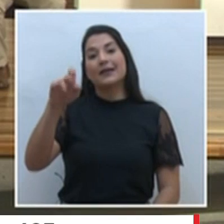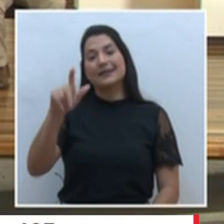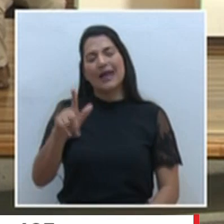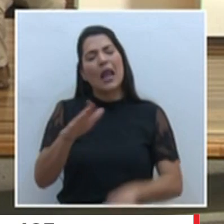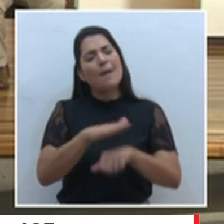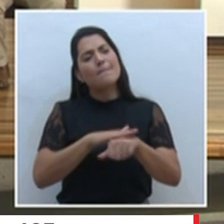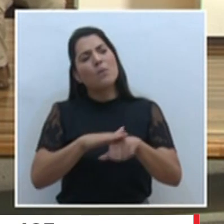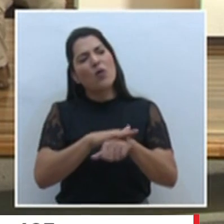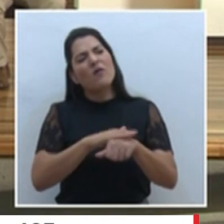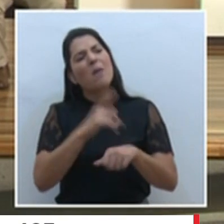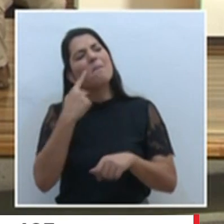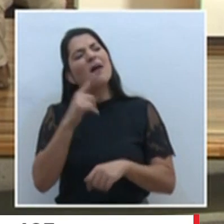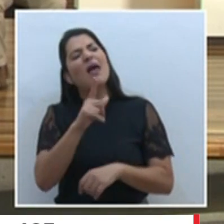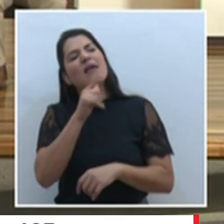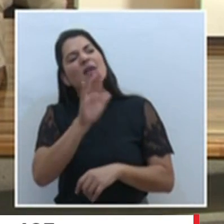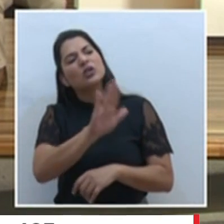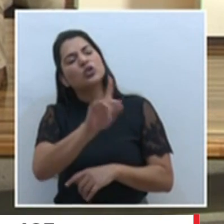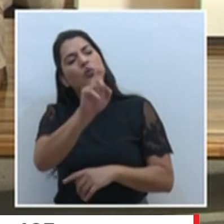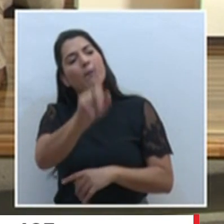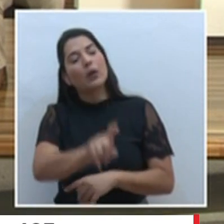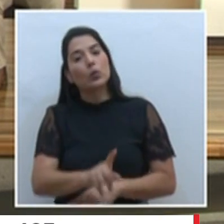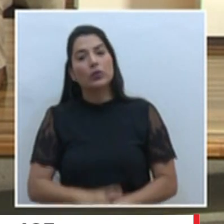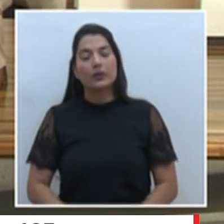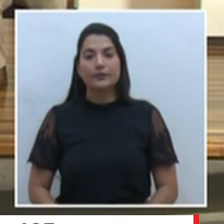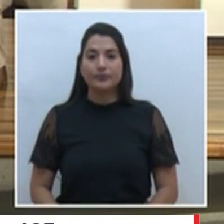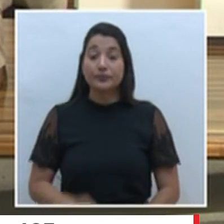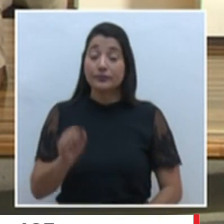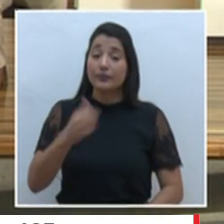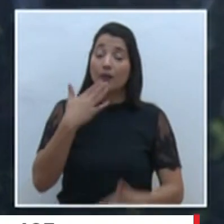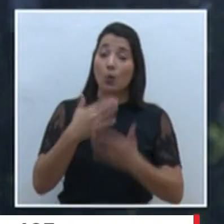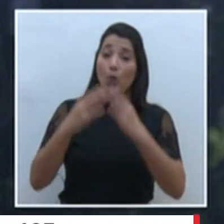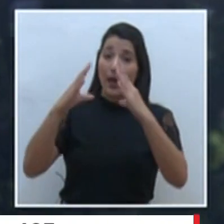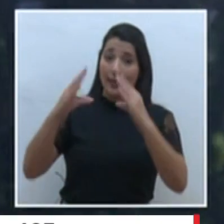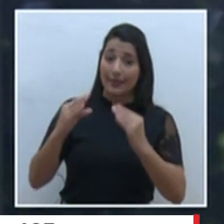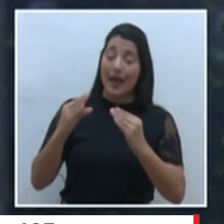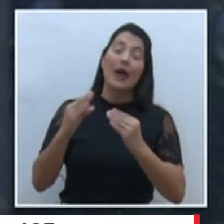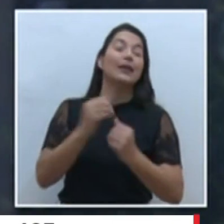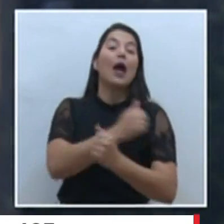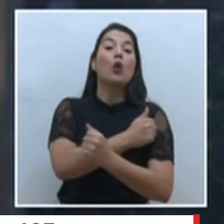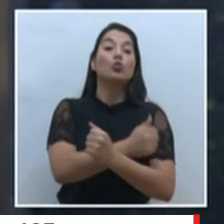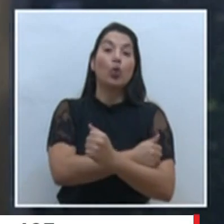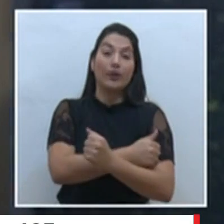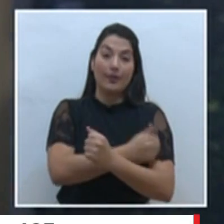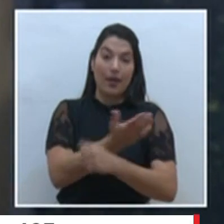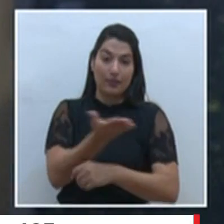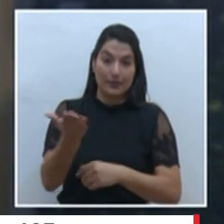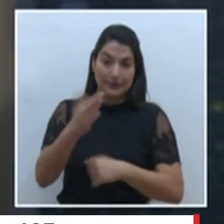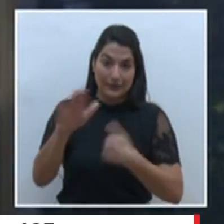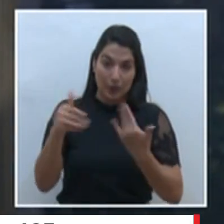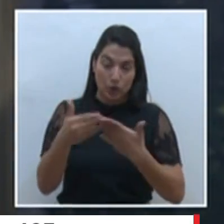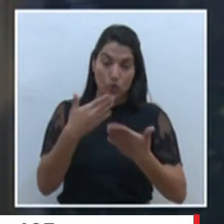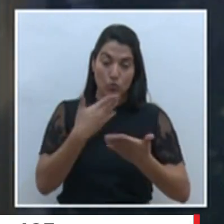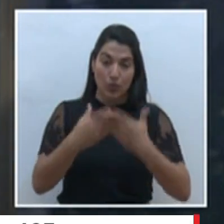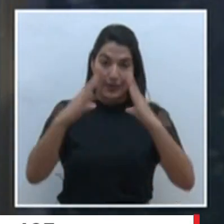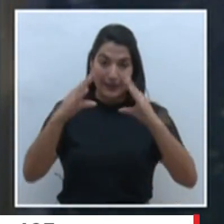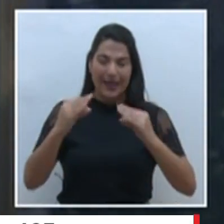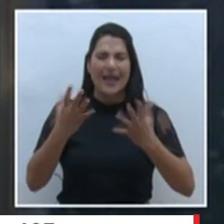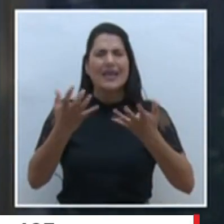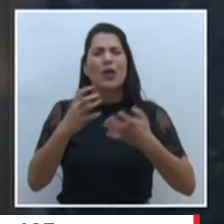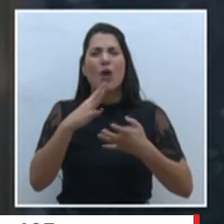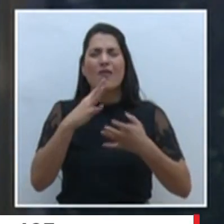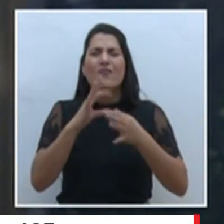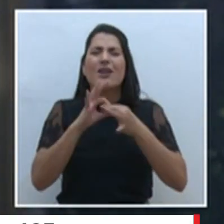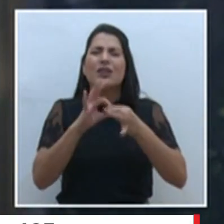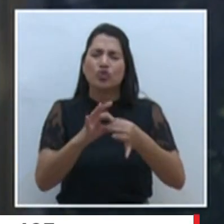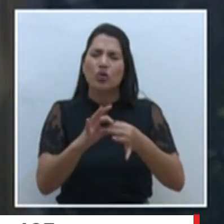indica hacia quién va dirigida su consulta. Sí, buenas tardes a los jerarcas y a todos. Quería saber sobre el tema de la filtración